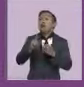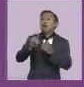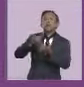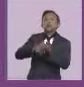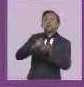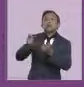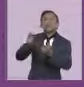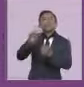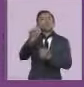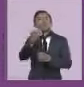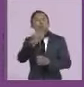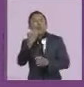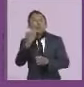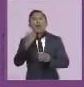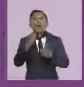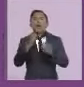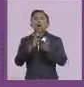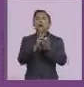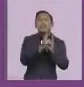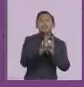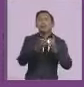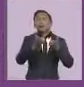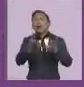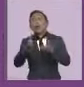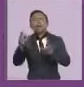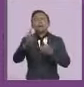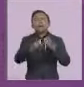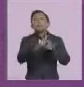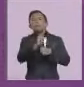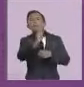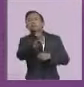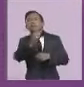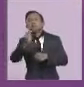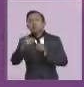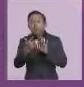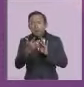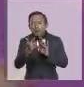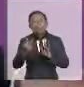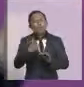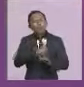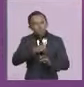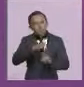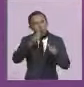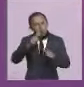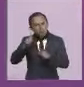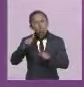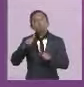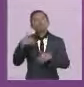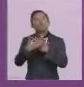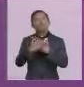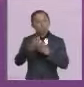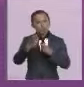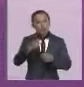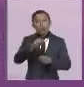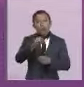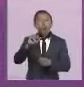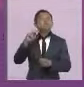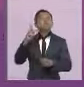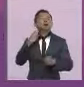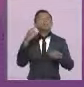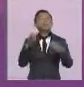barrio, en todos los temas, México será grandioso. Yo le ofrezco al mexicano eso. Vamos a correr a los partidos políticos,